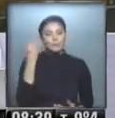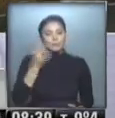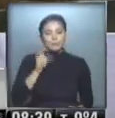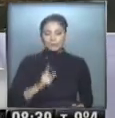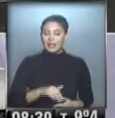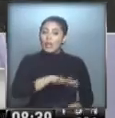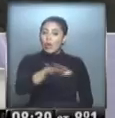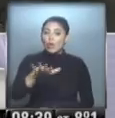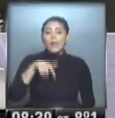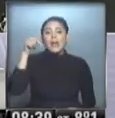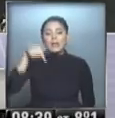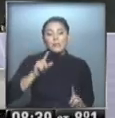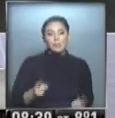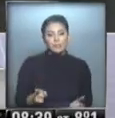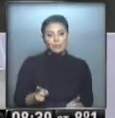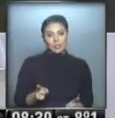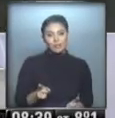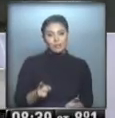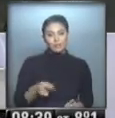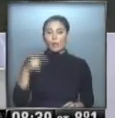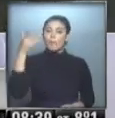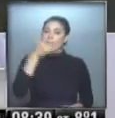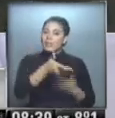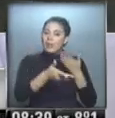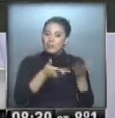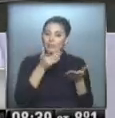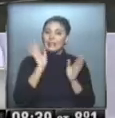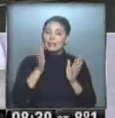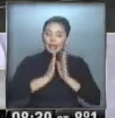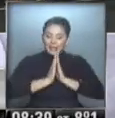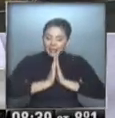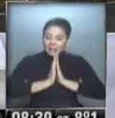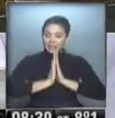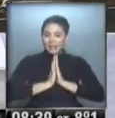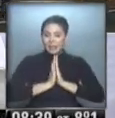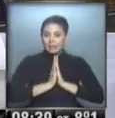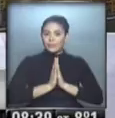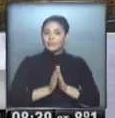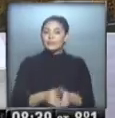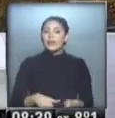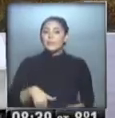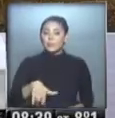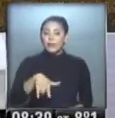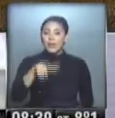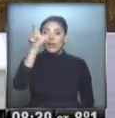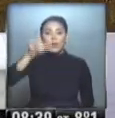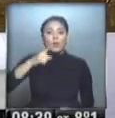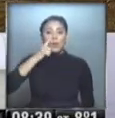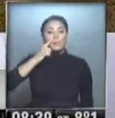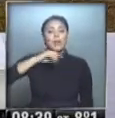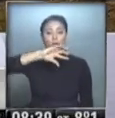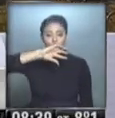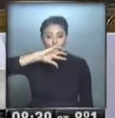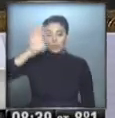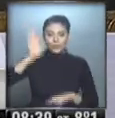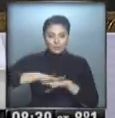momento y el lugar donde se no suelen hacer los pedidos y los restos será cuando el obispo de aquí